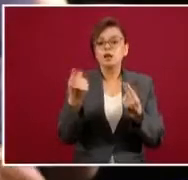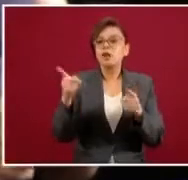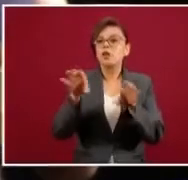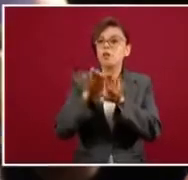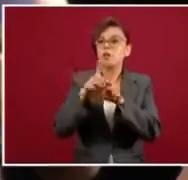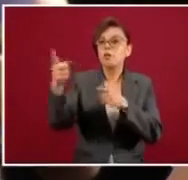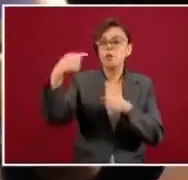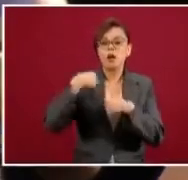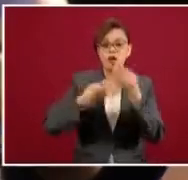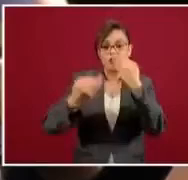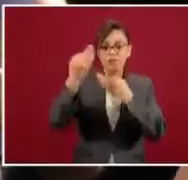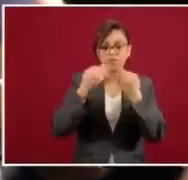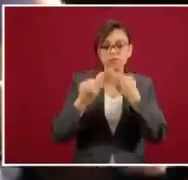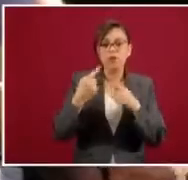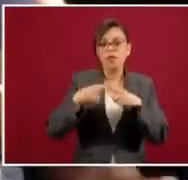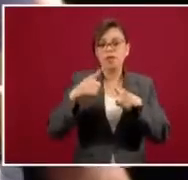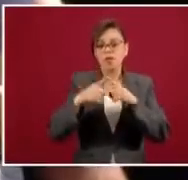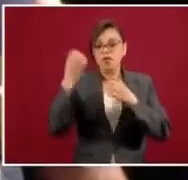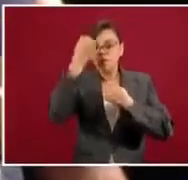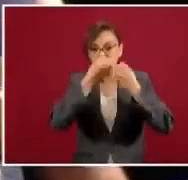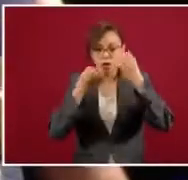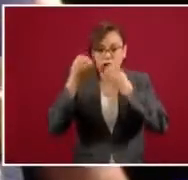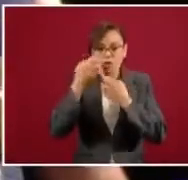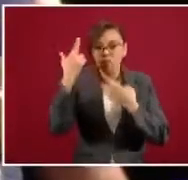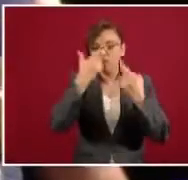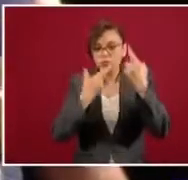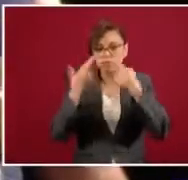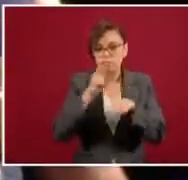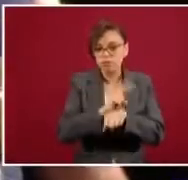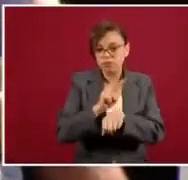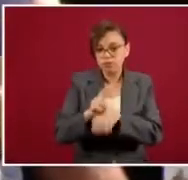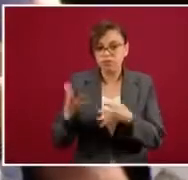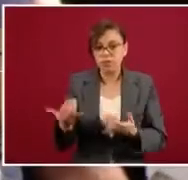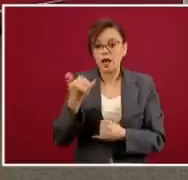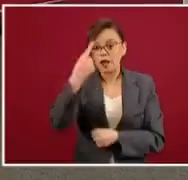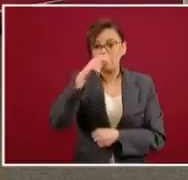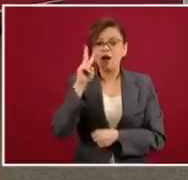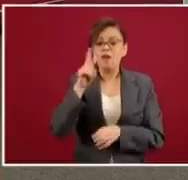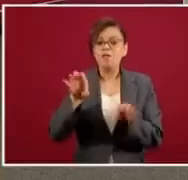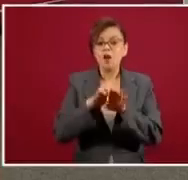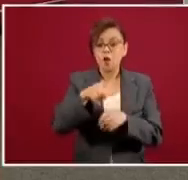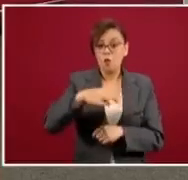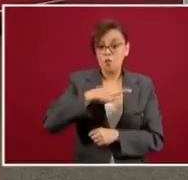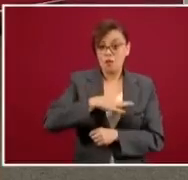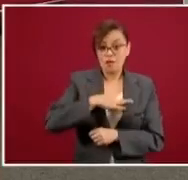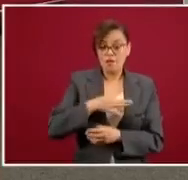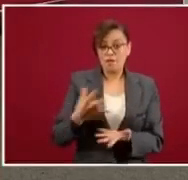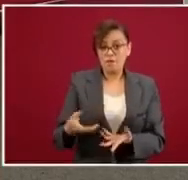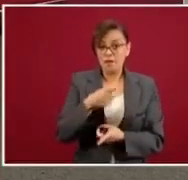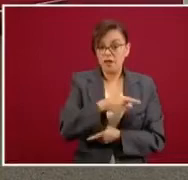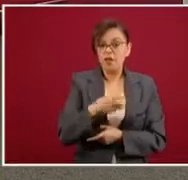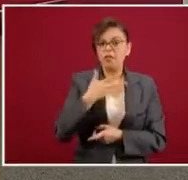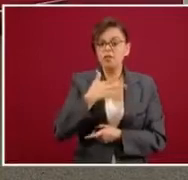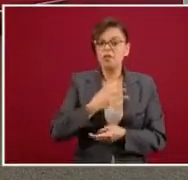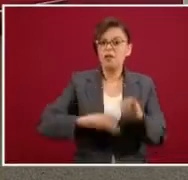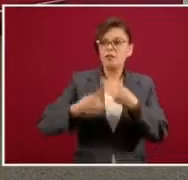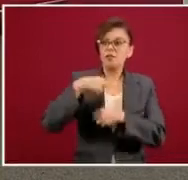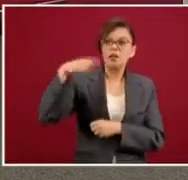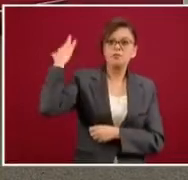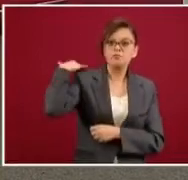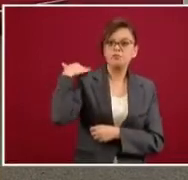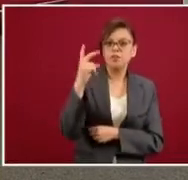el COVID-19 o por lo pronto cómo ese virus dañó al pulmón? Gracias por mencionarlo, porque le da voz seguramente a